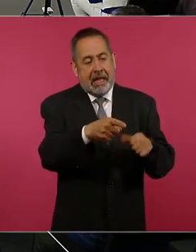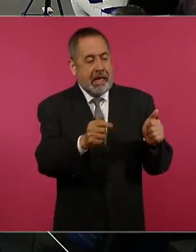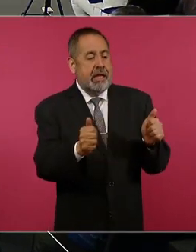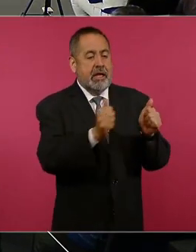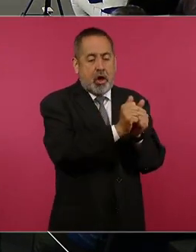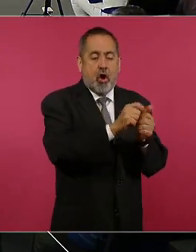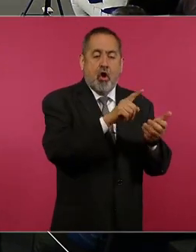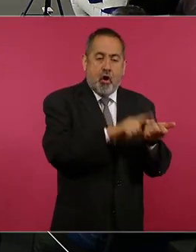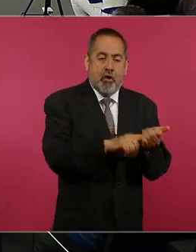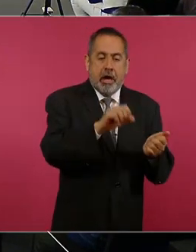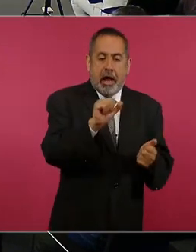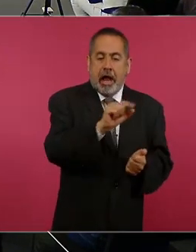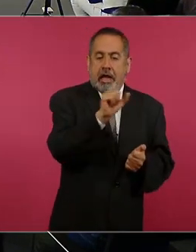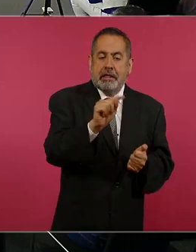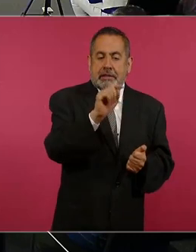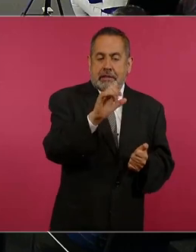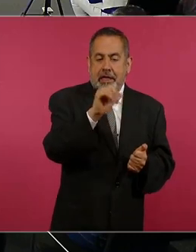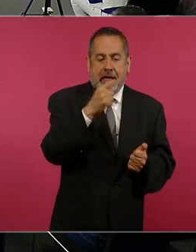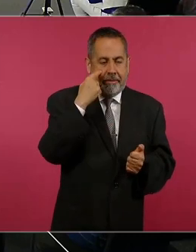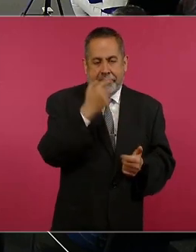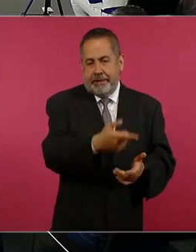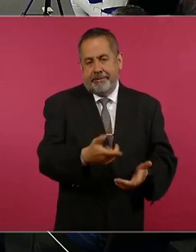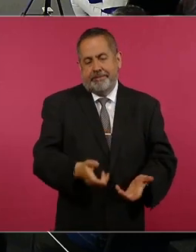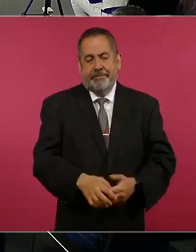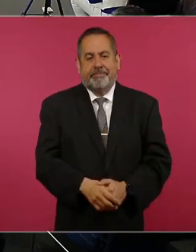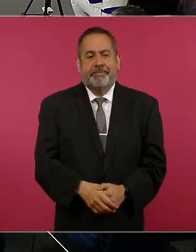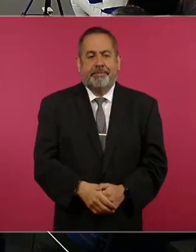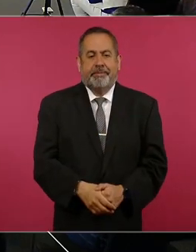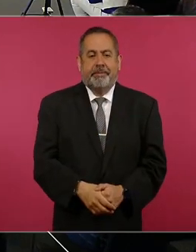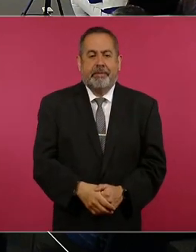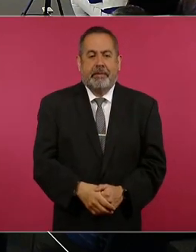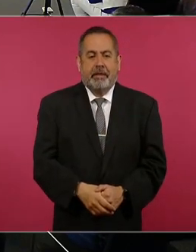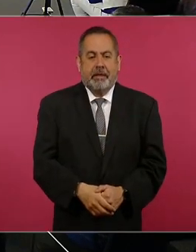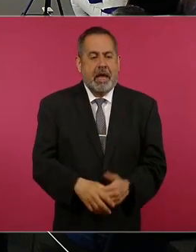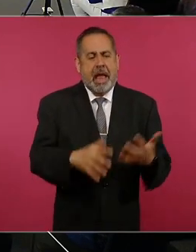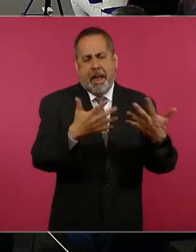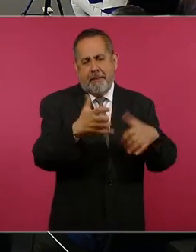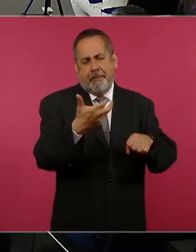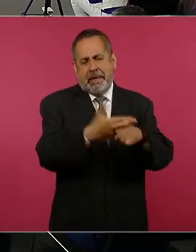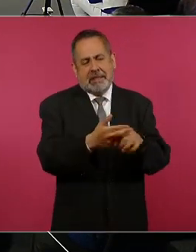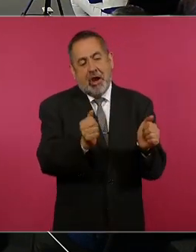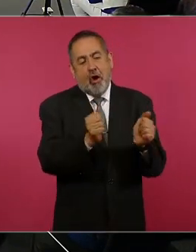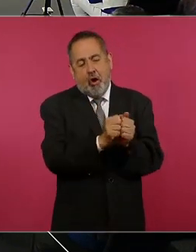Azteca, a una empresa,